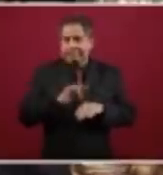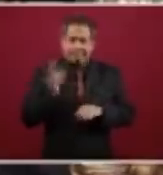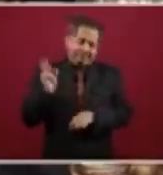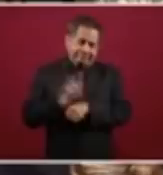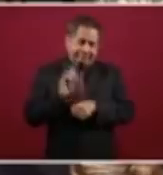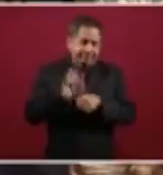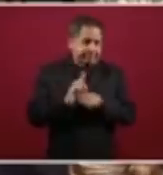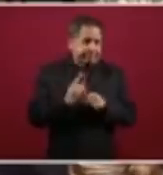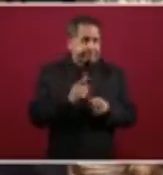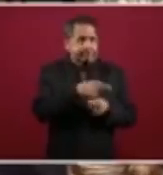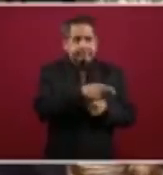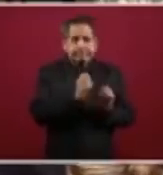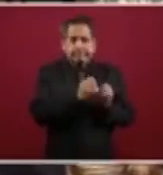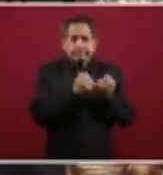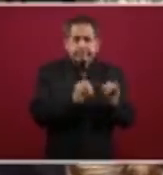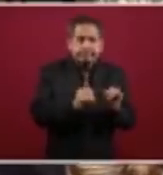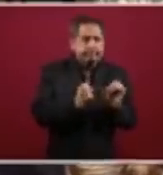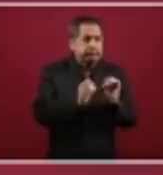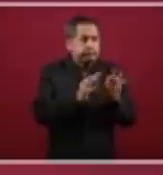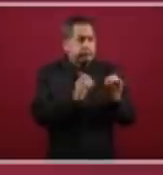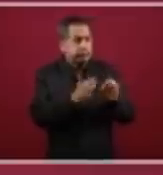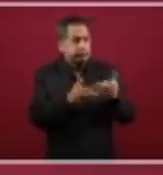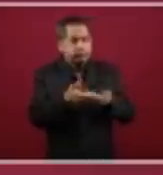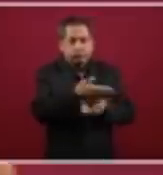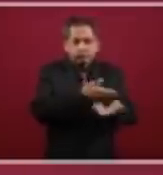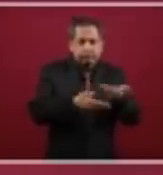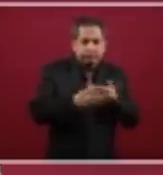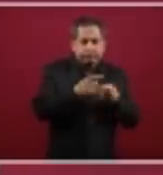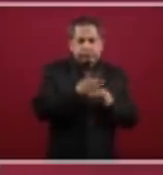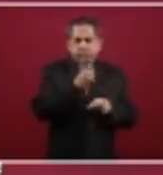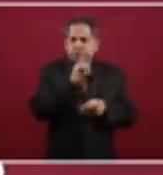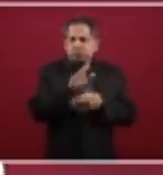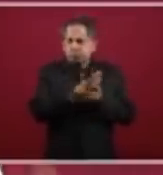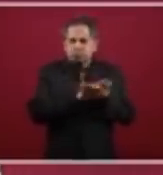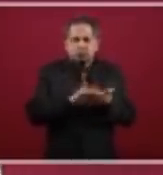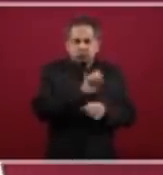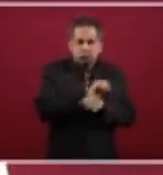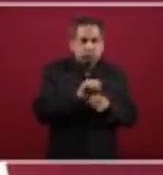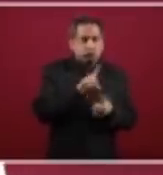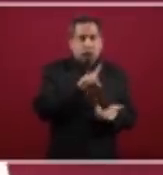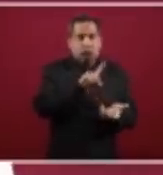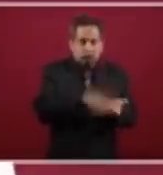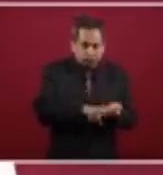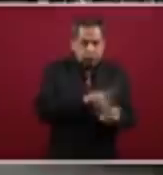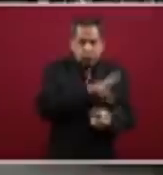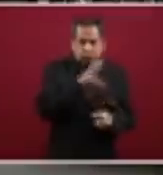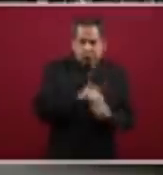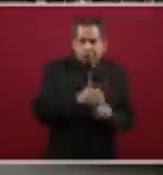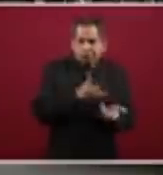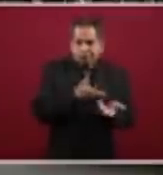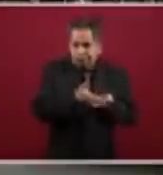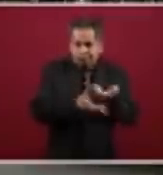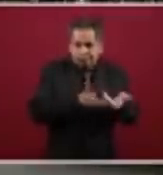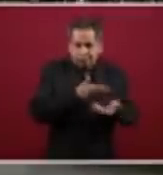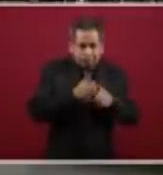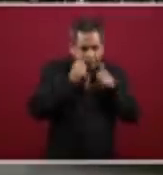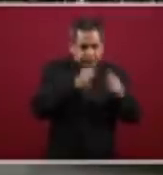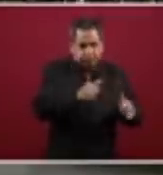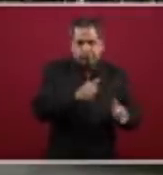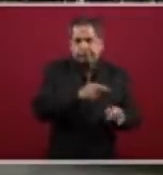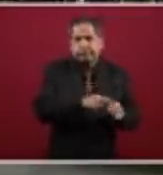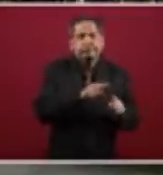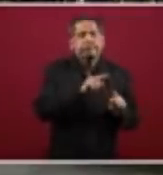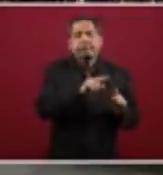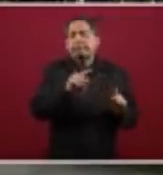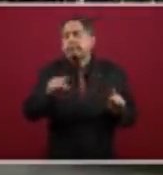días se están inaugurando. Y son espacios muy modestos, pero ahí tenemos el sistema que usan los servidores de la nación